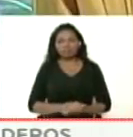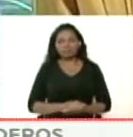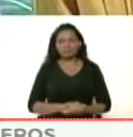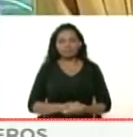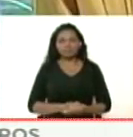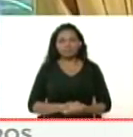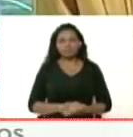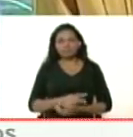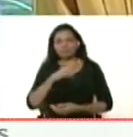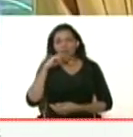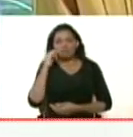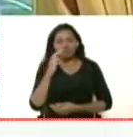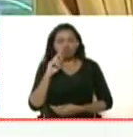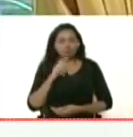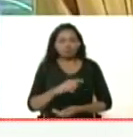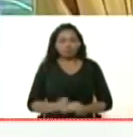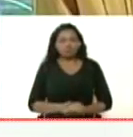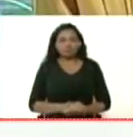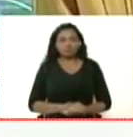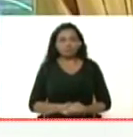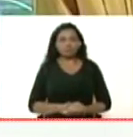Puro comida sana, pues.